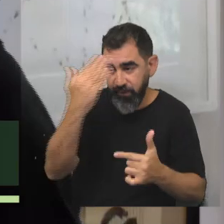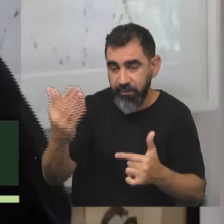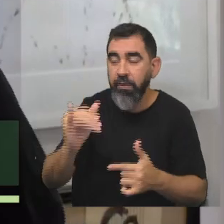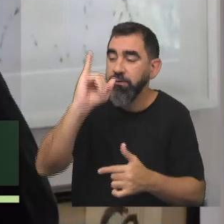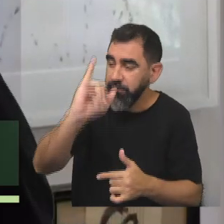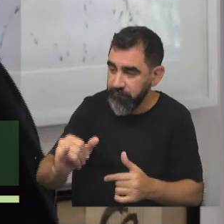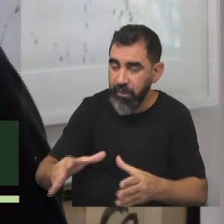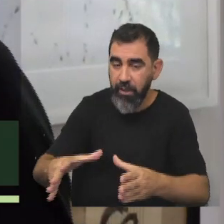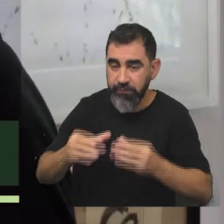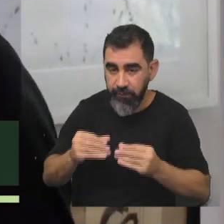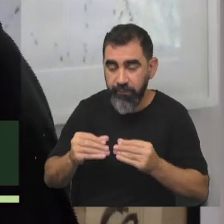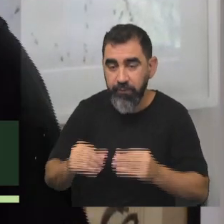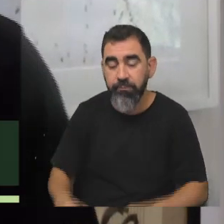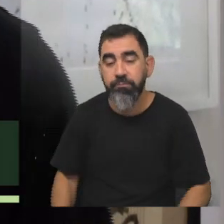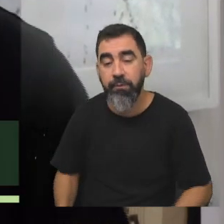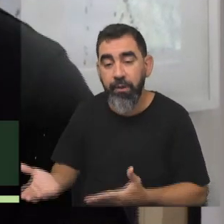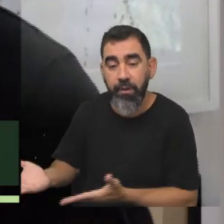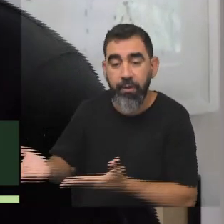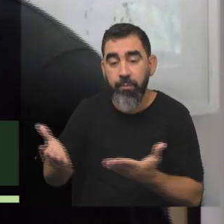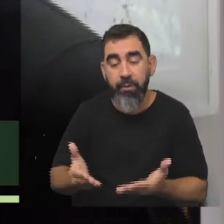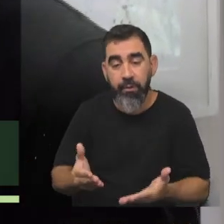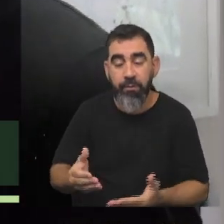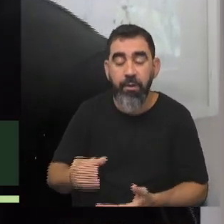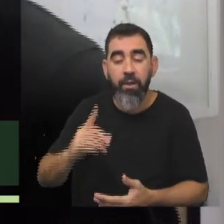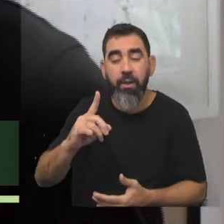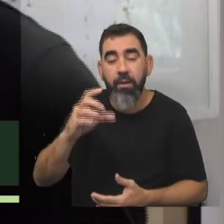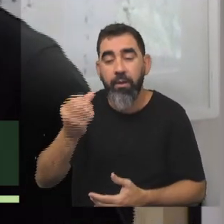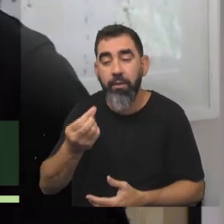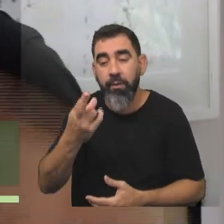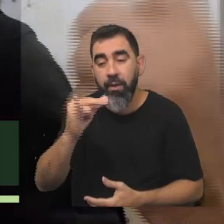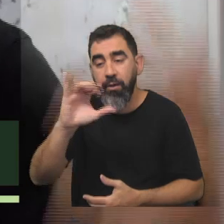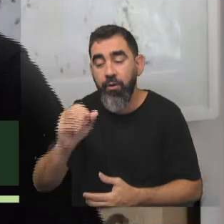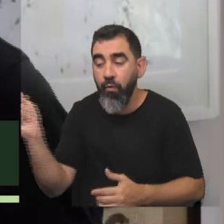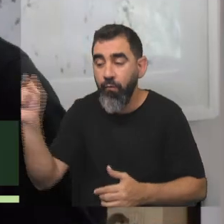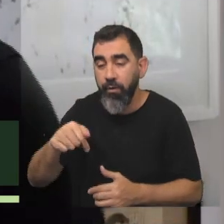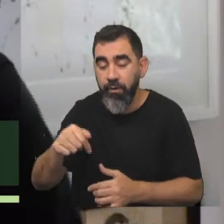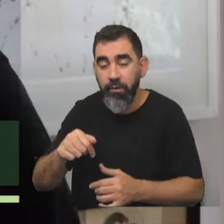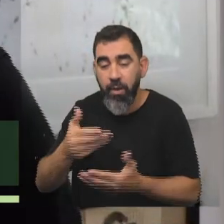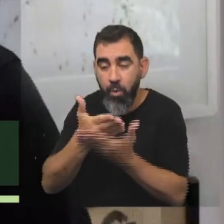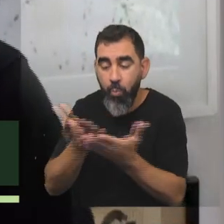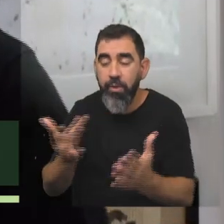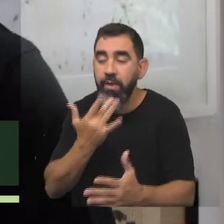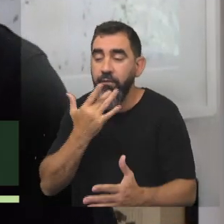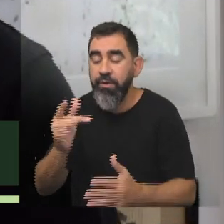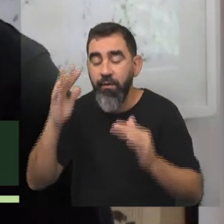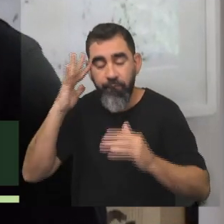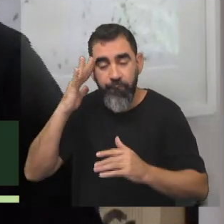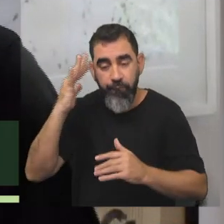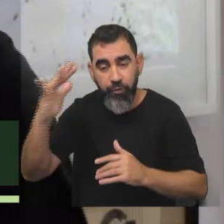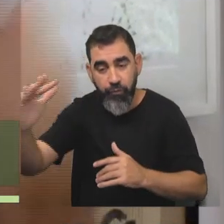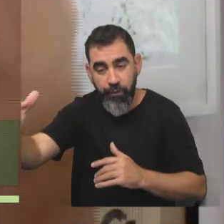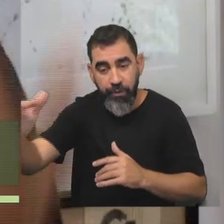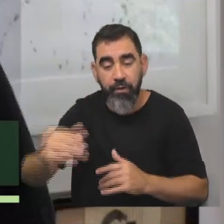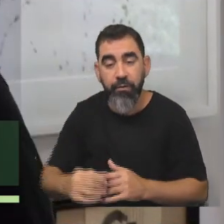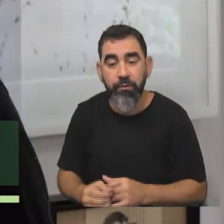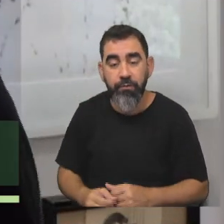dijeron que sí vamos a invitamos a darí Stan reisberg que va a venir a dar unas escenas sobre la belleza en la filosofía tenemos